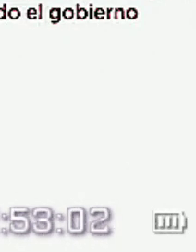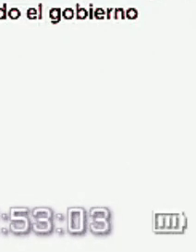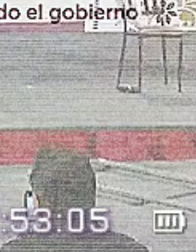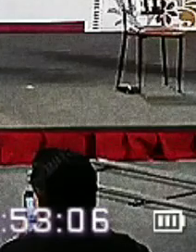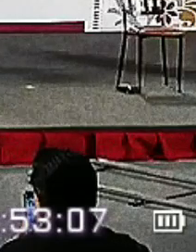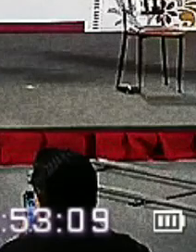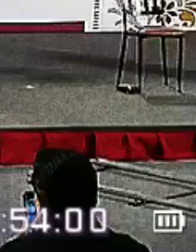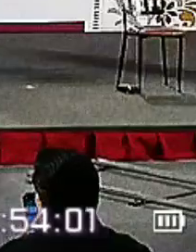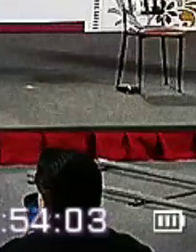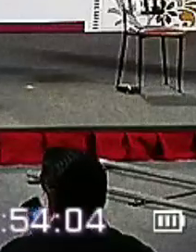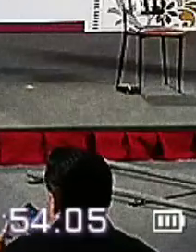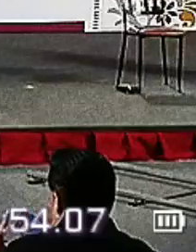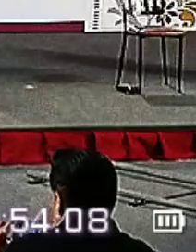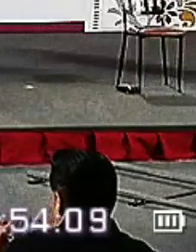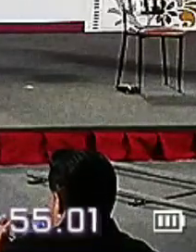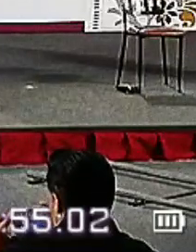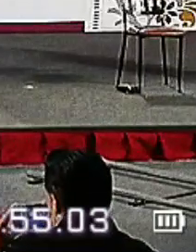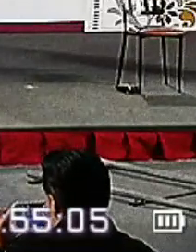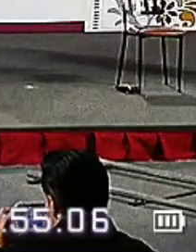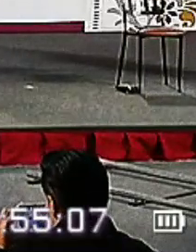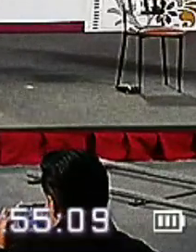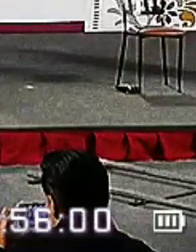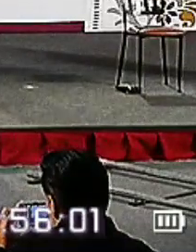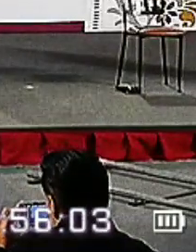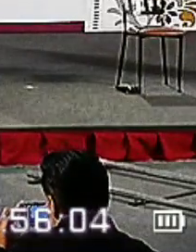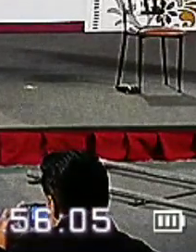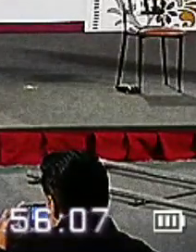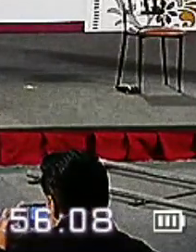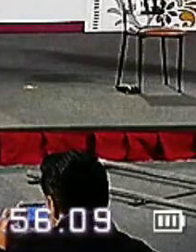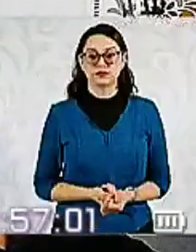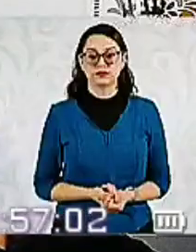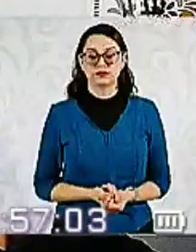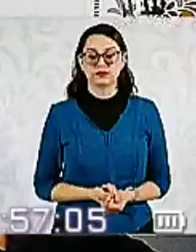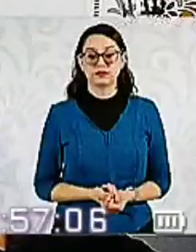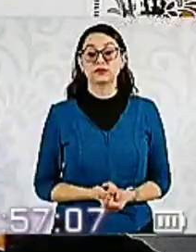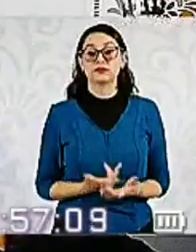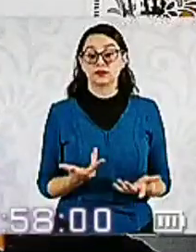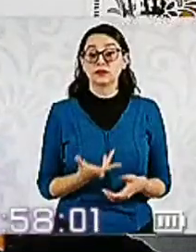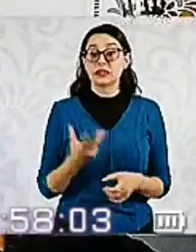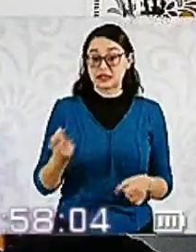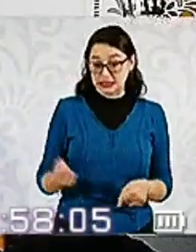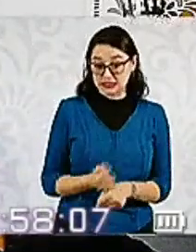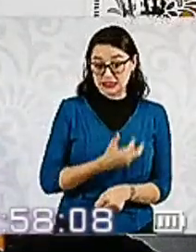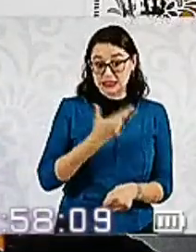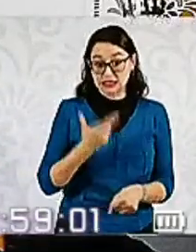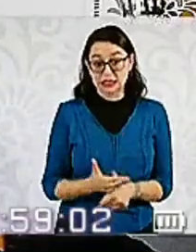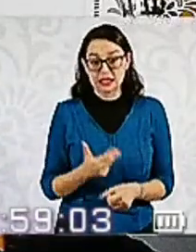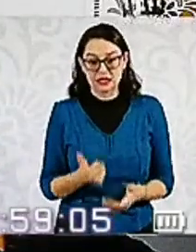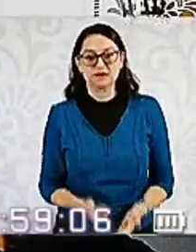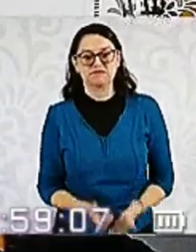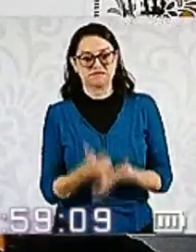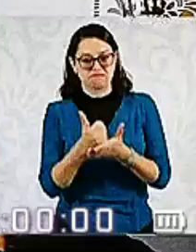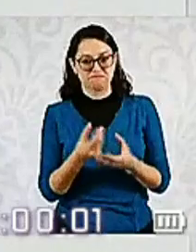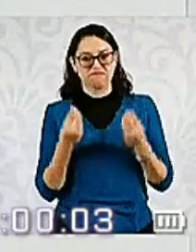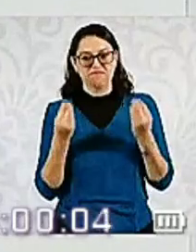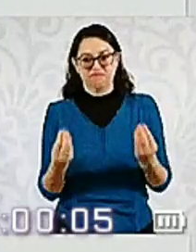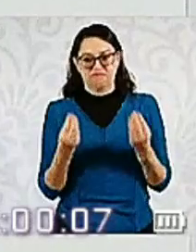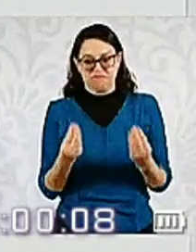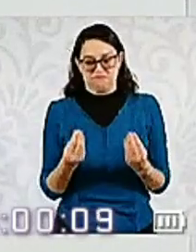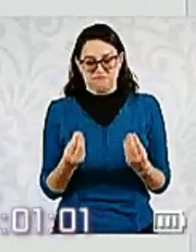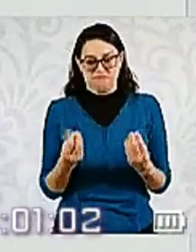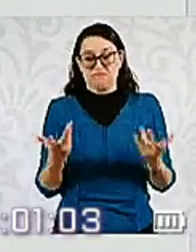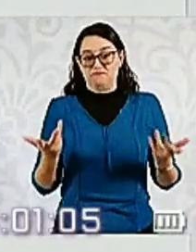esta secretaría pues nos ayuda mucho a esa participación, porque en el gobierno hay